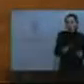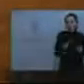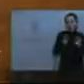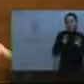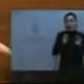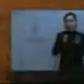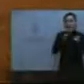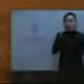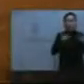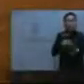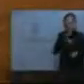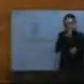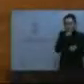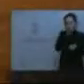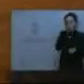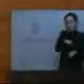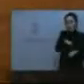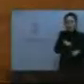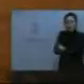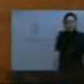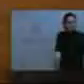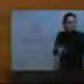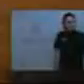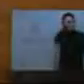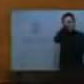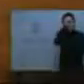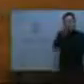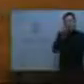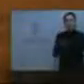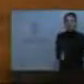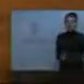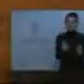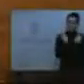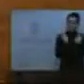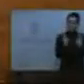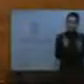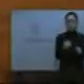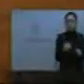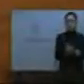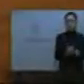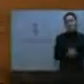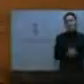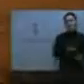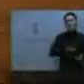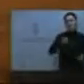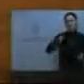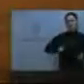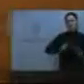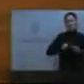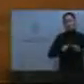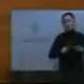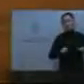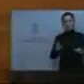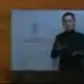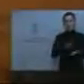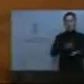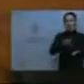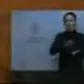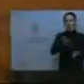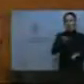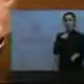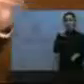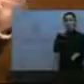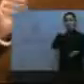que también he referido. Lo que también tengo que decirle, estos alcaldes, cuando se enteraron, insisto, por la